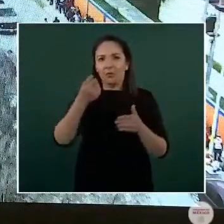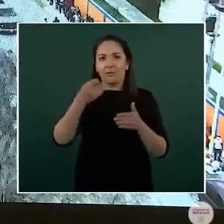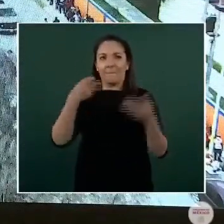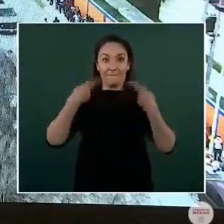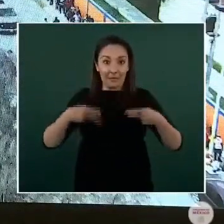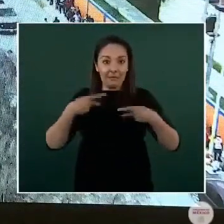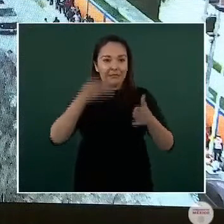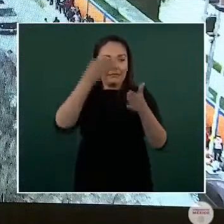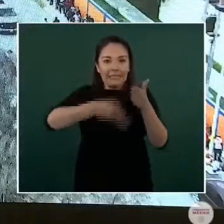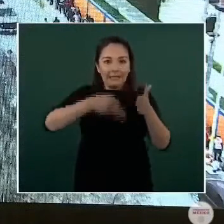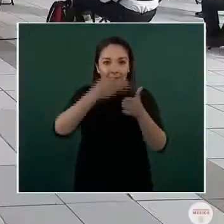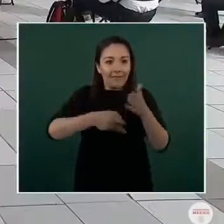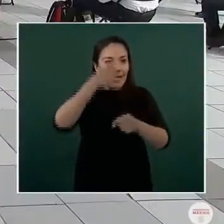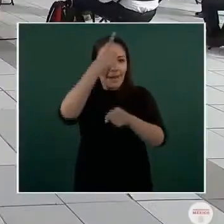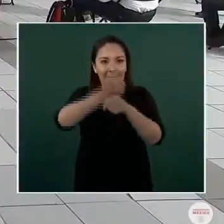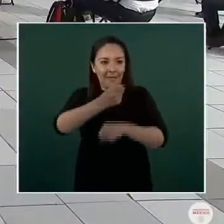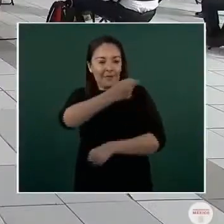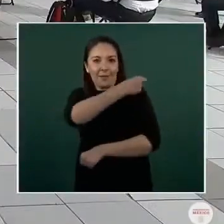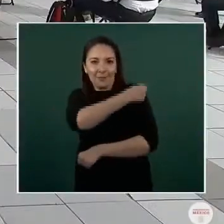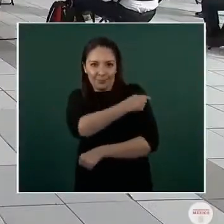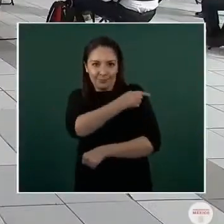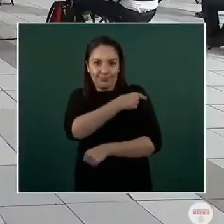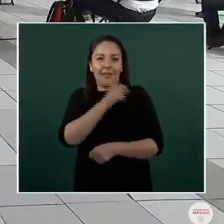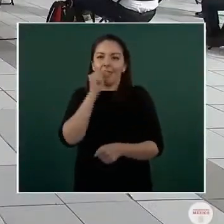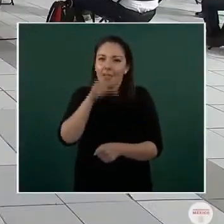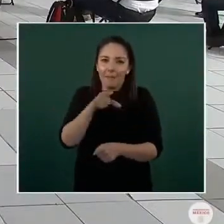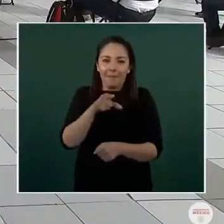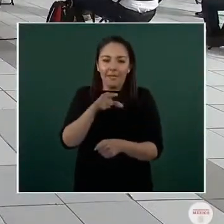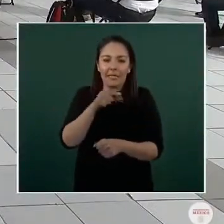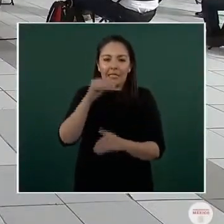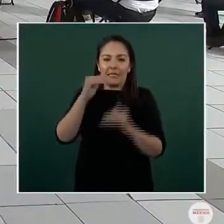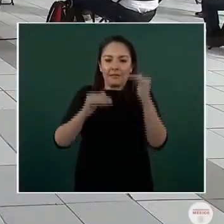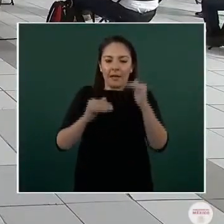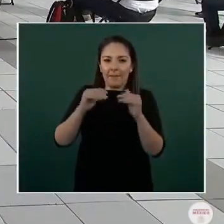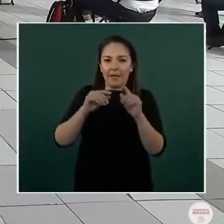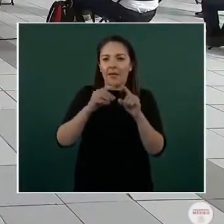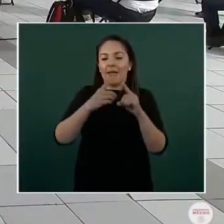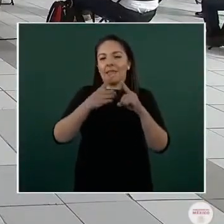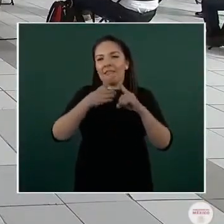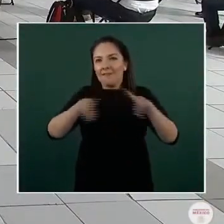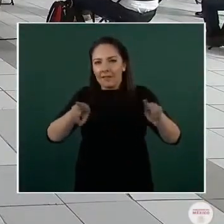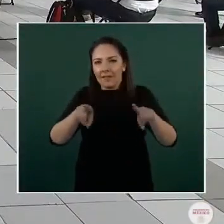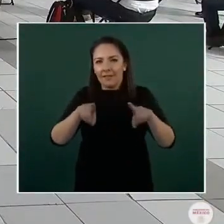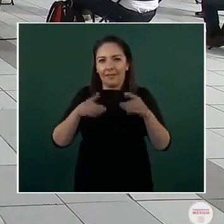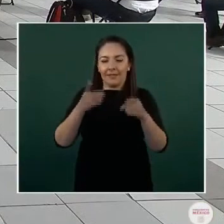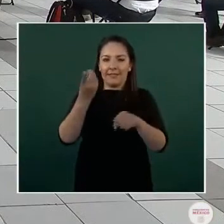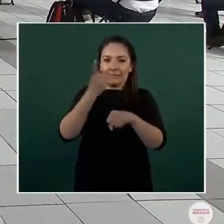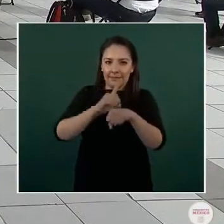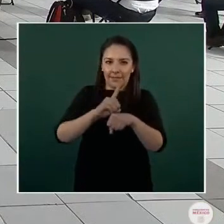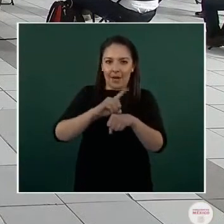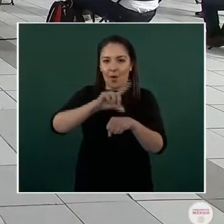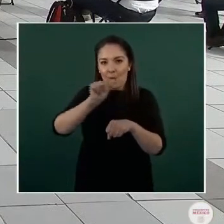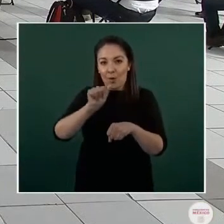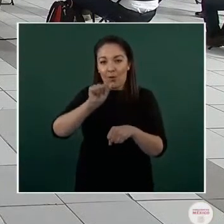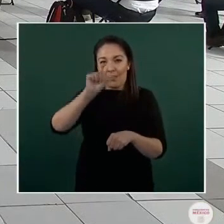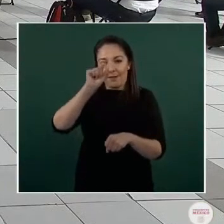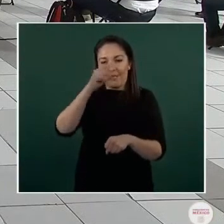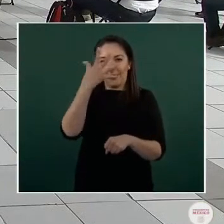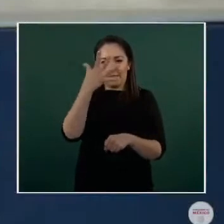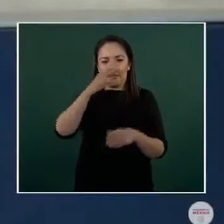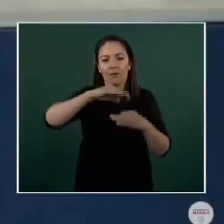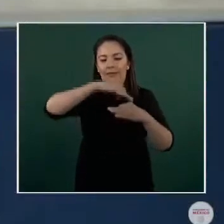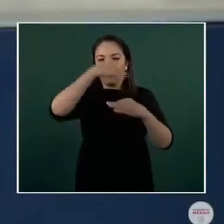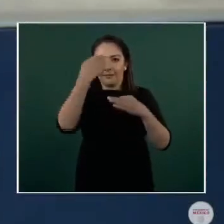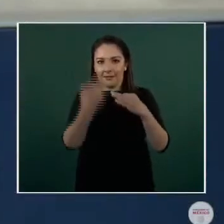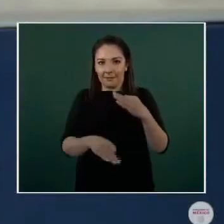faltan. Y estaríamos dividiendo en los días a partir del 25 para concluir la